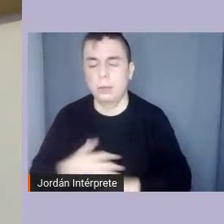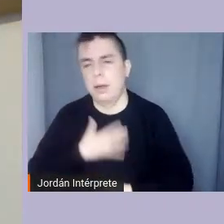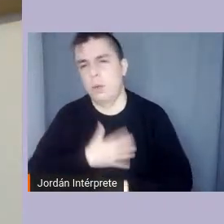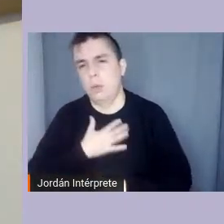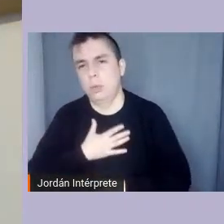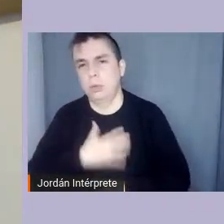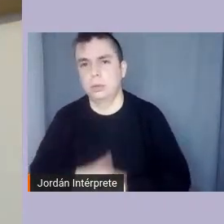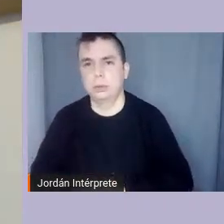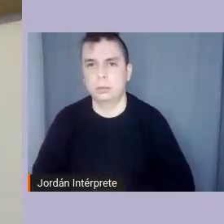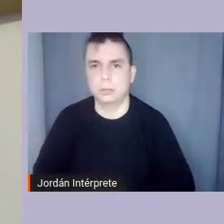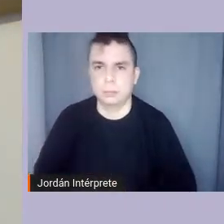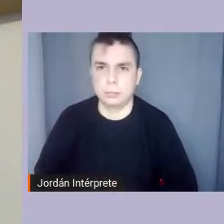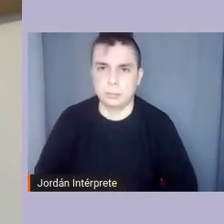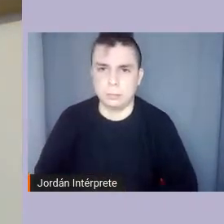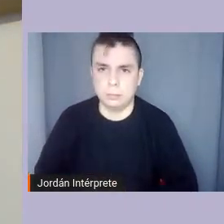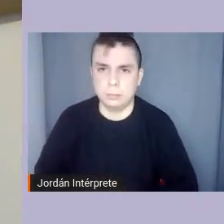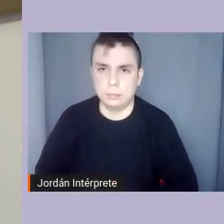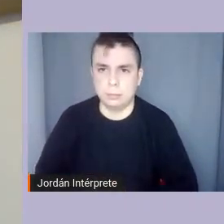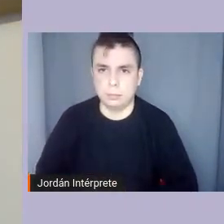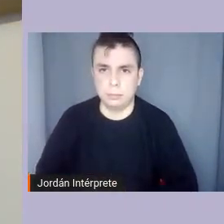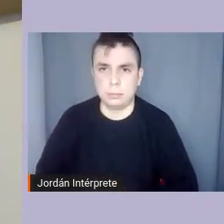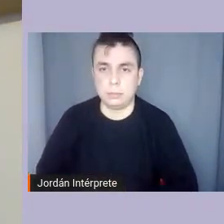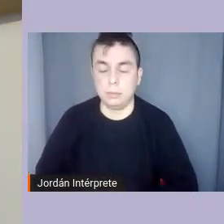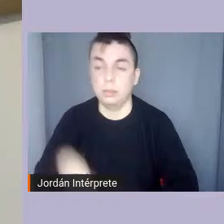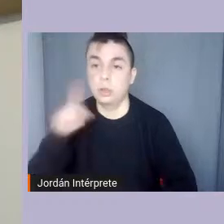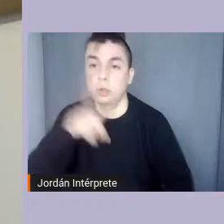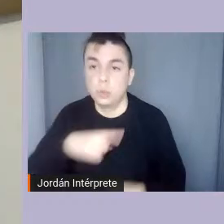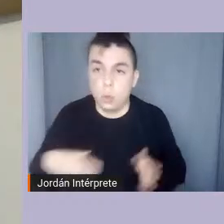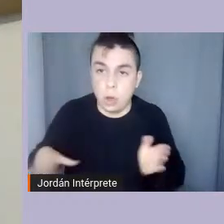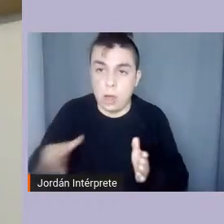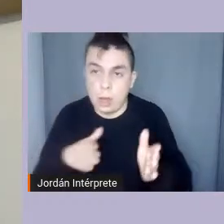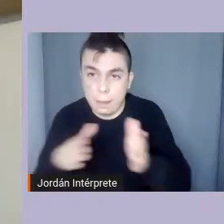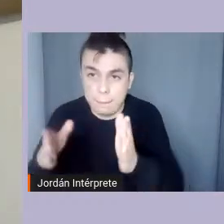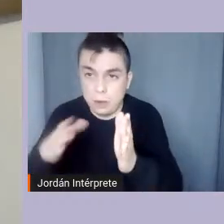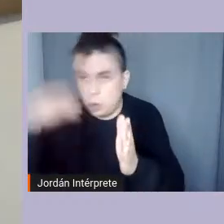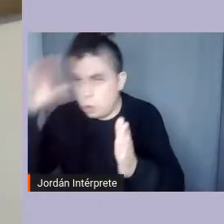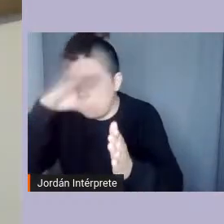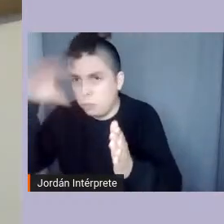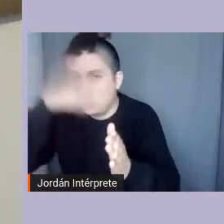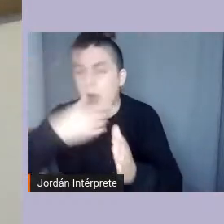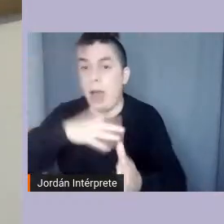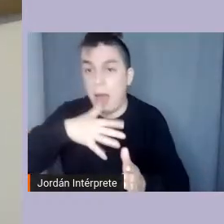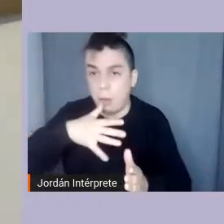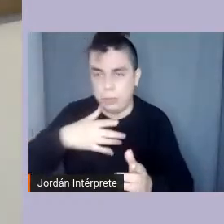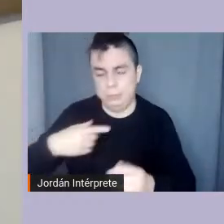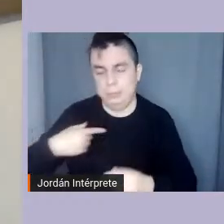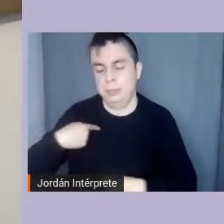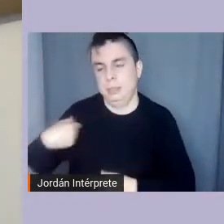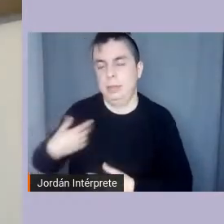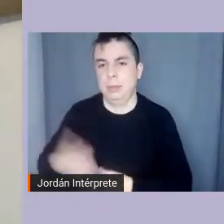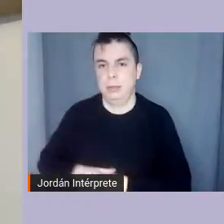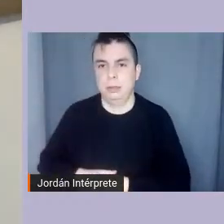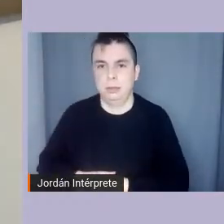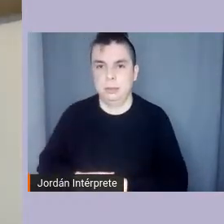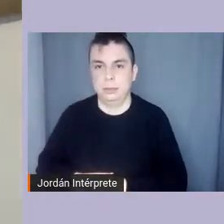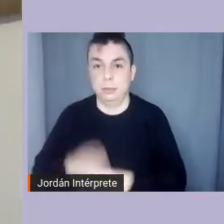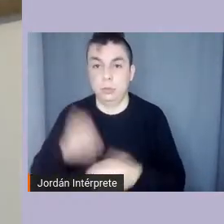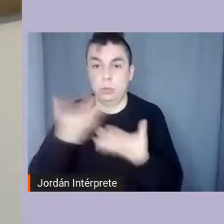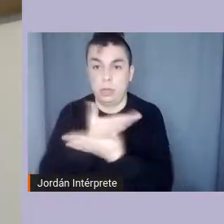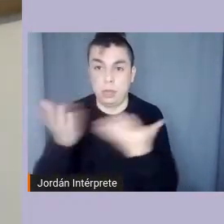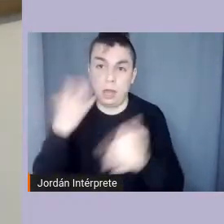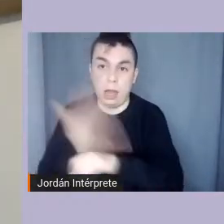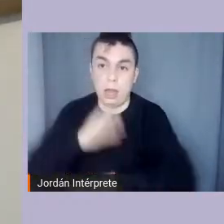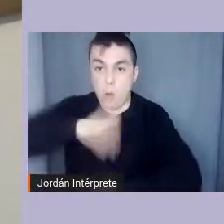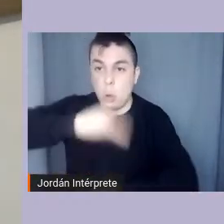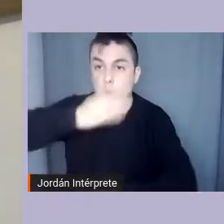llama Busca Agüita, tu sendero, y lo vamos a trabajar con estos instrumentos cotidianos. Tiene las cucharitas a